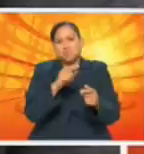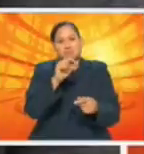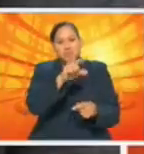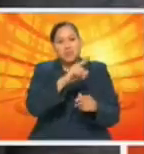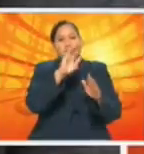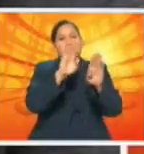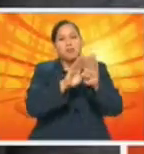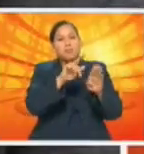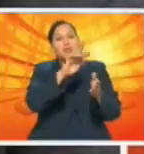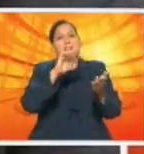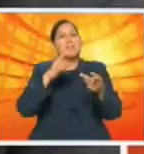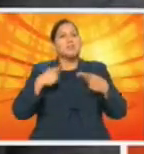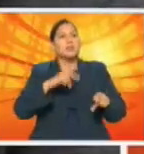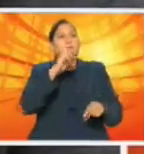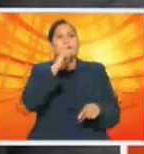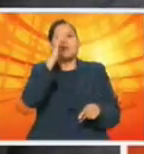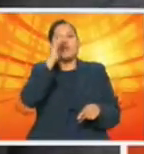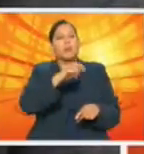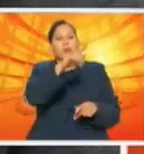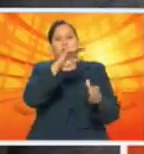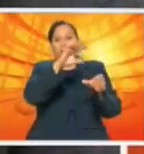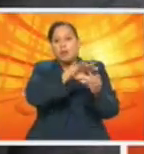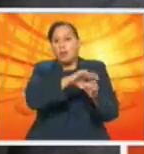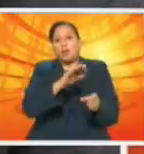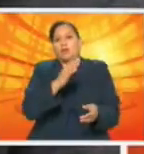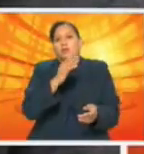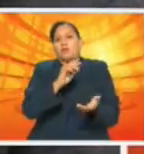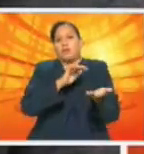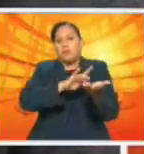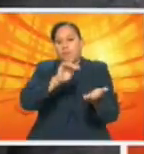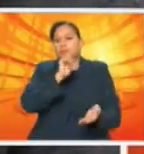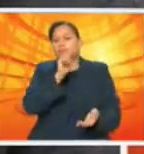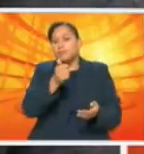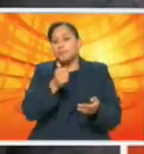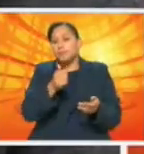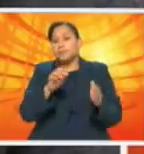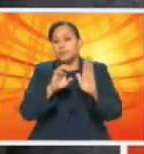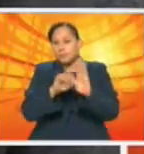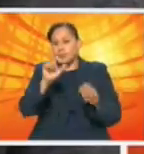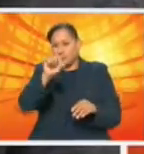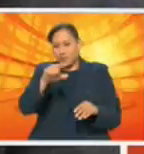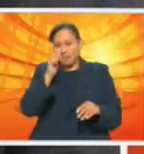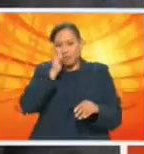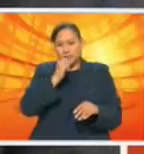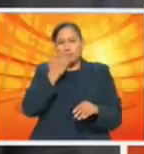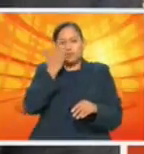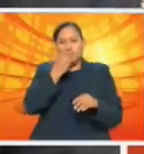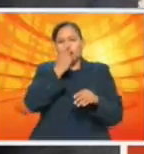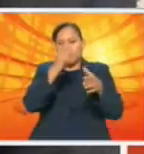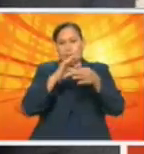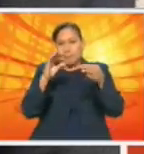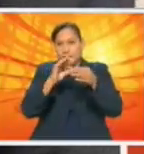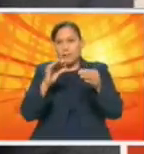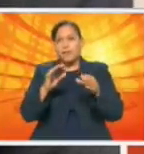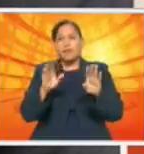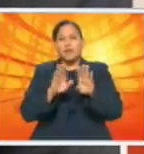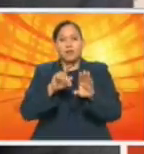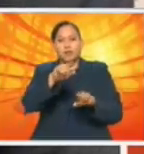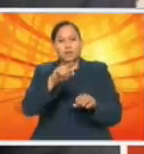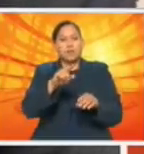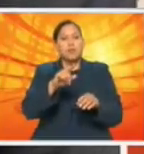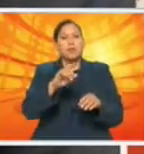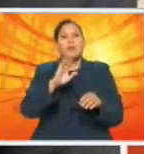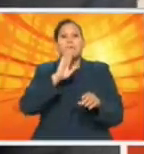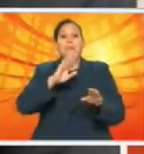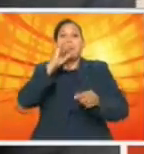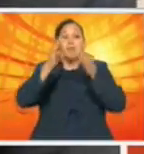un déficit de participación ciudadana. La buena noticia, porque quiero siempre recalcar, no nos queremos despertar a la mañana con solo malas